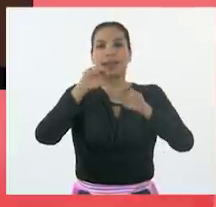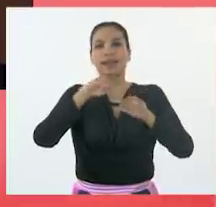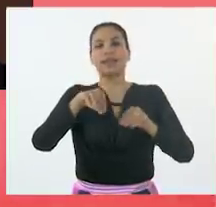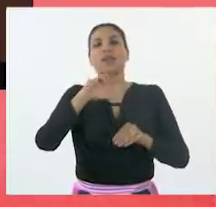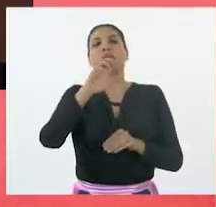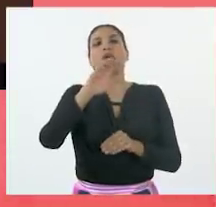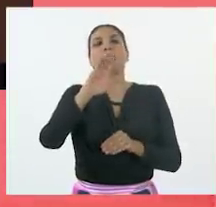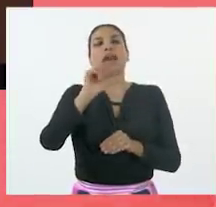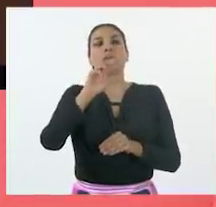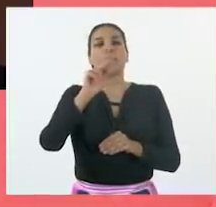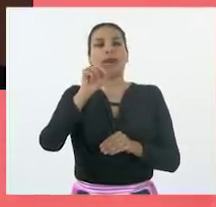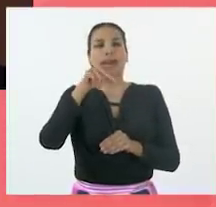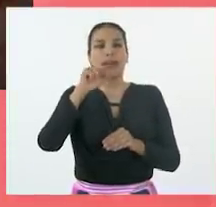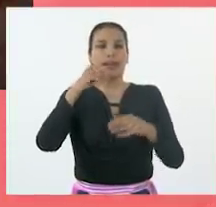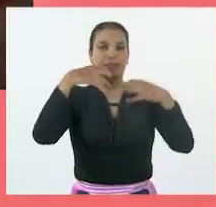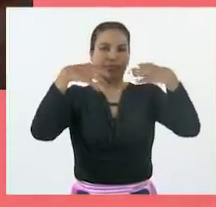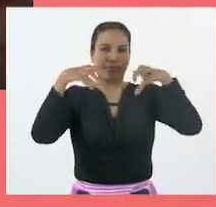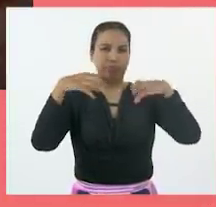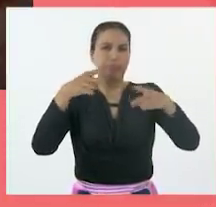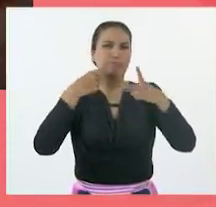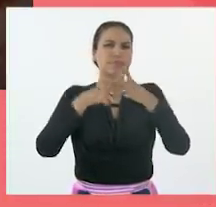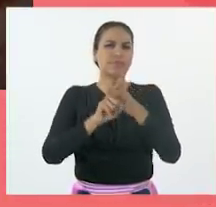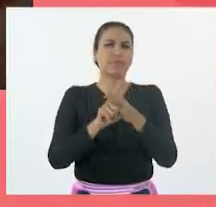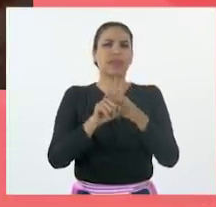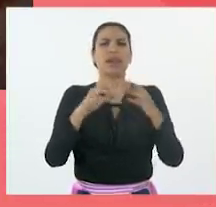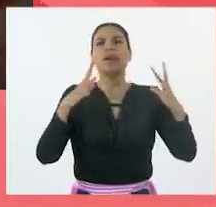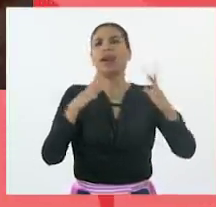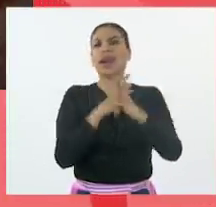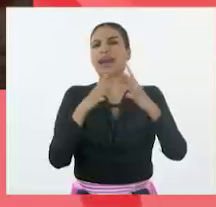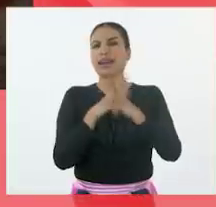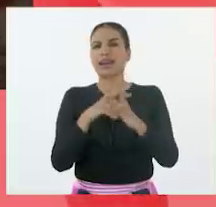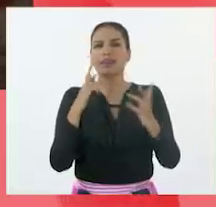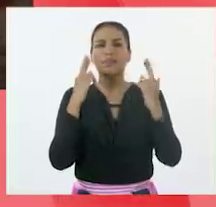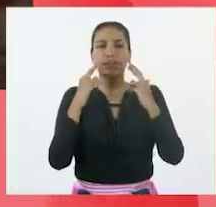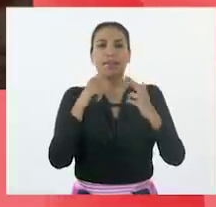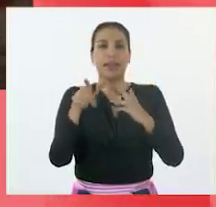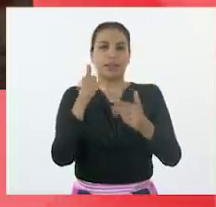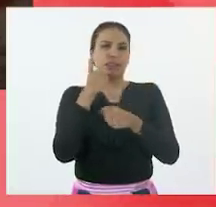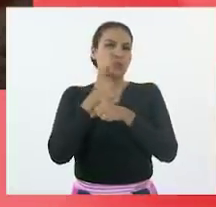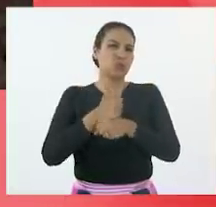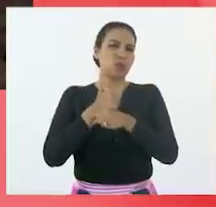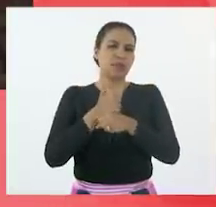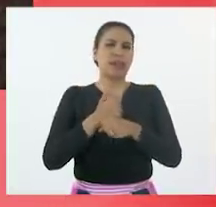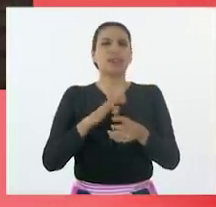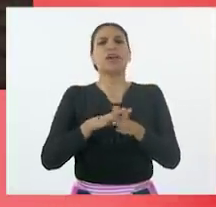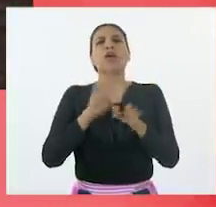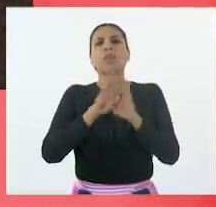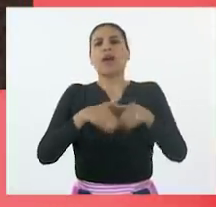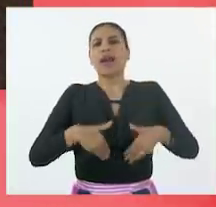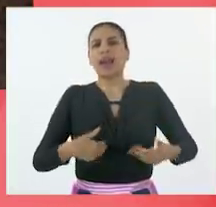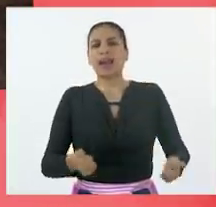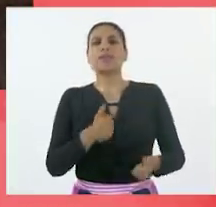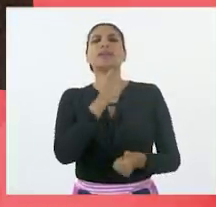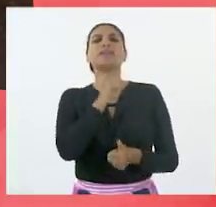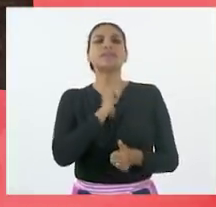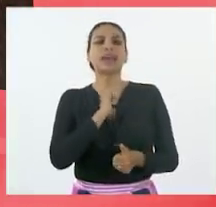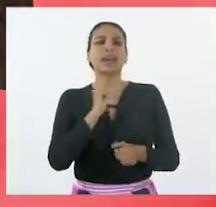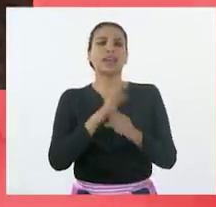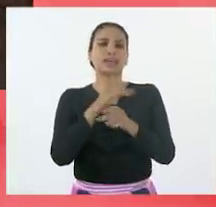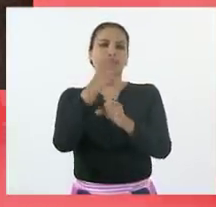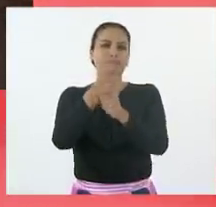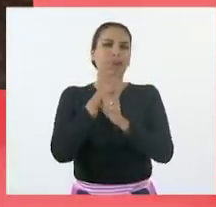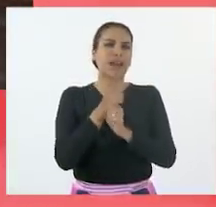Campanas. Se dan los primeros escarceos de guerra. La ciudad padeció hambre, sed, había un